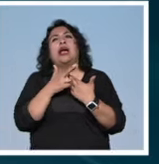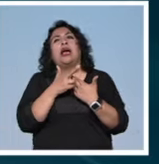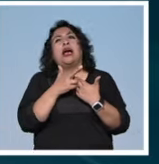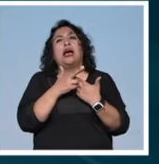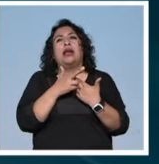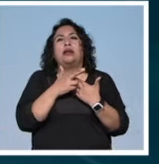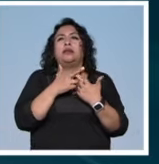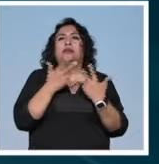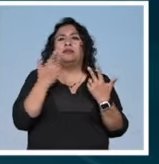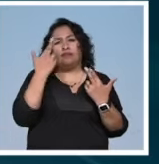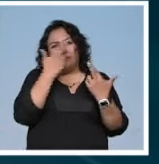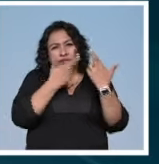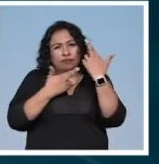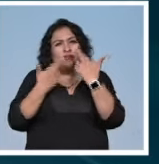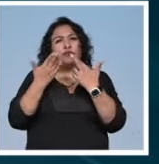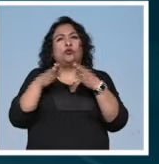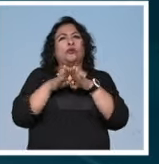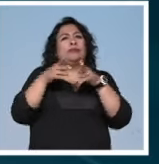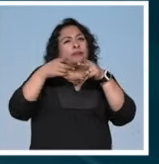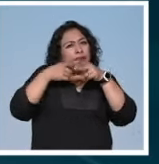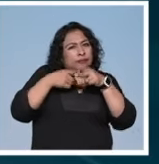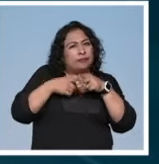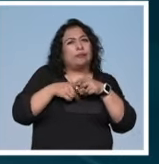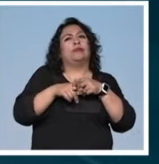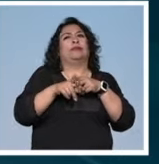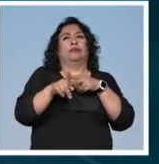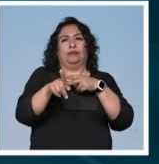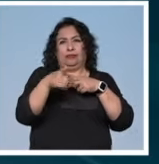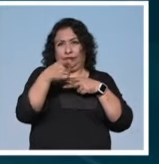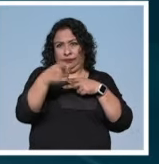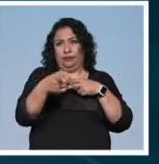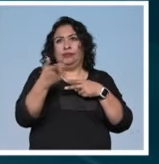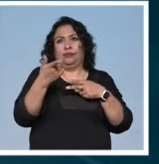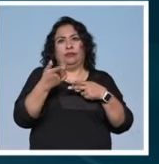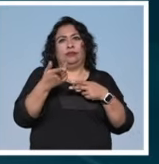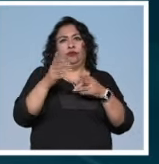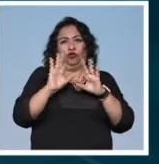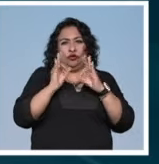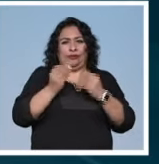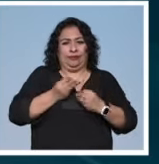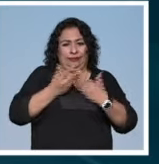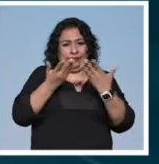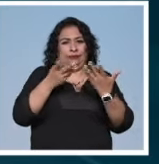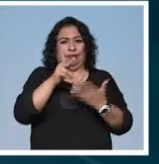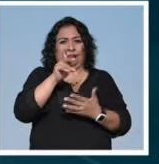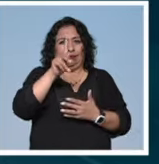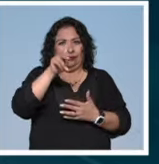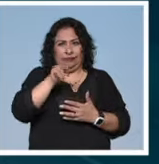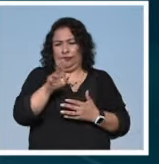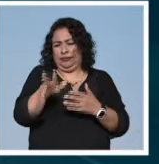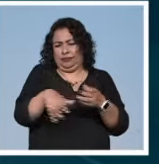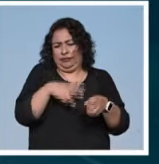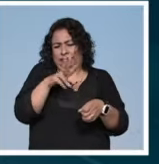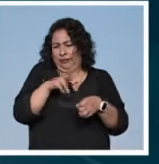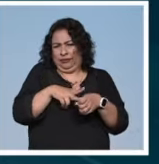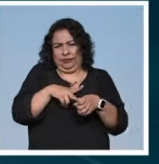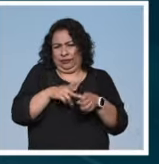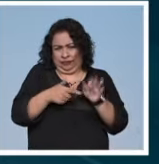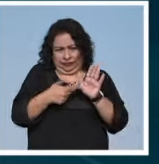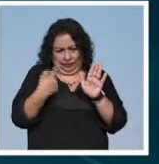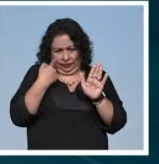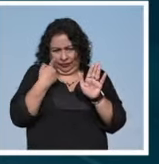regresar a revisar al origen de donde finalmente surgen las primeras manifestaciones plásticas de una manera natural y